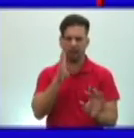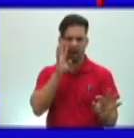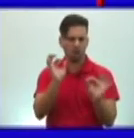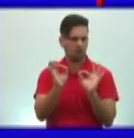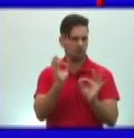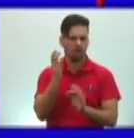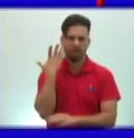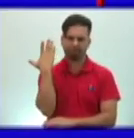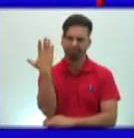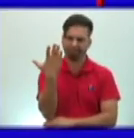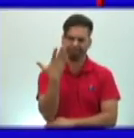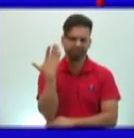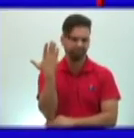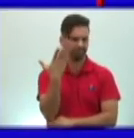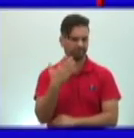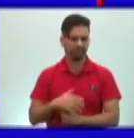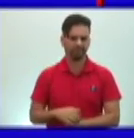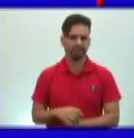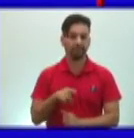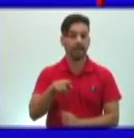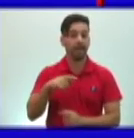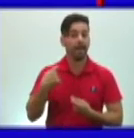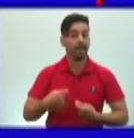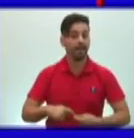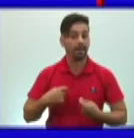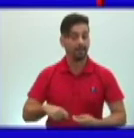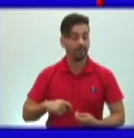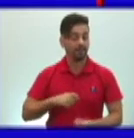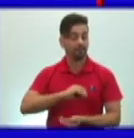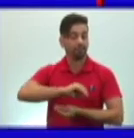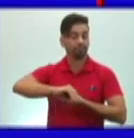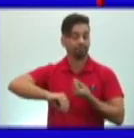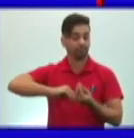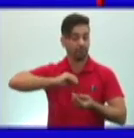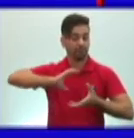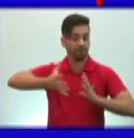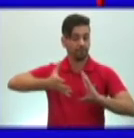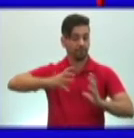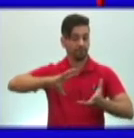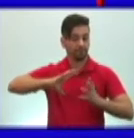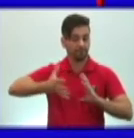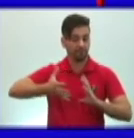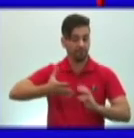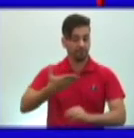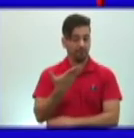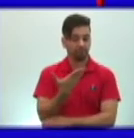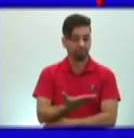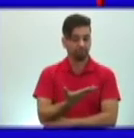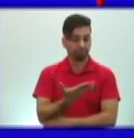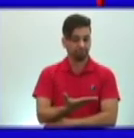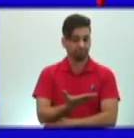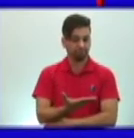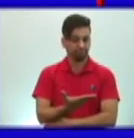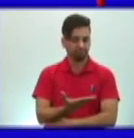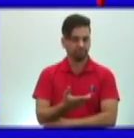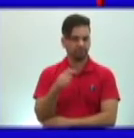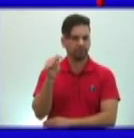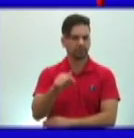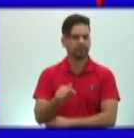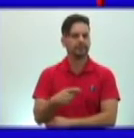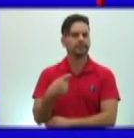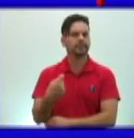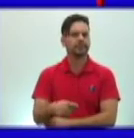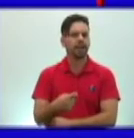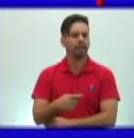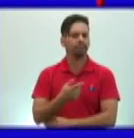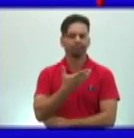no cambiamos la modalidad del consumo, pues sencillamente se deteriora y se extingue